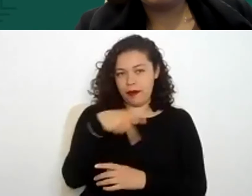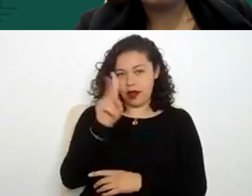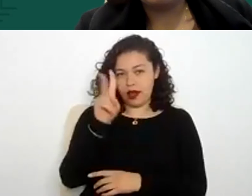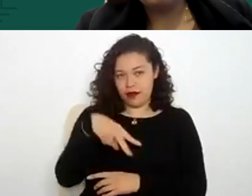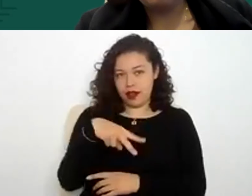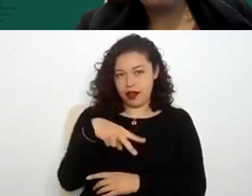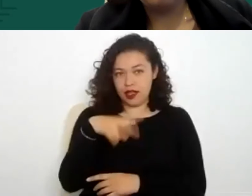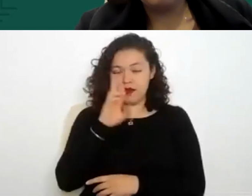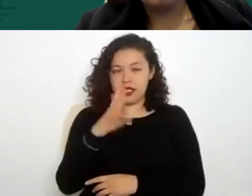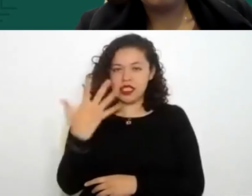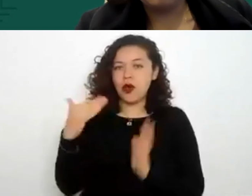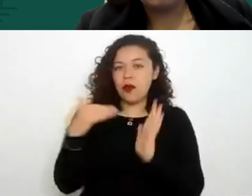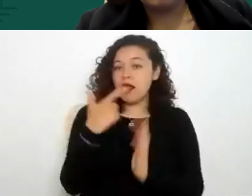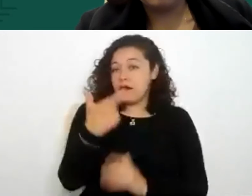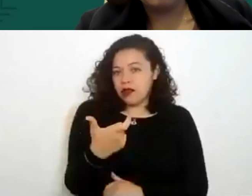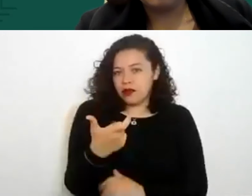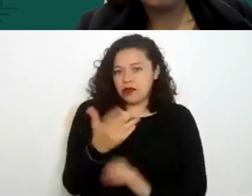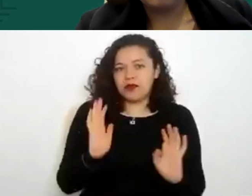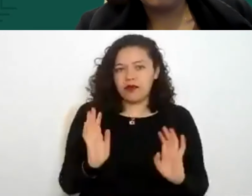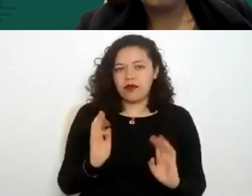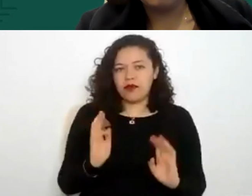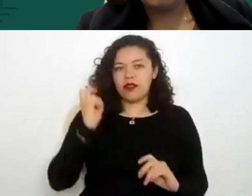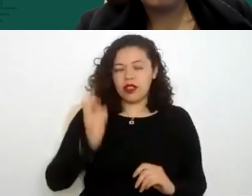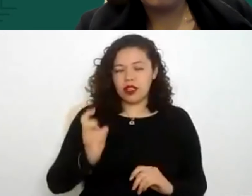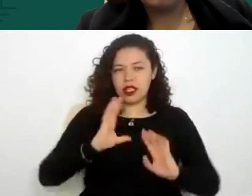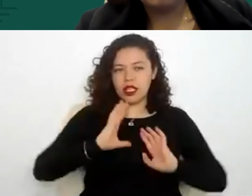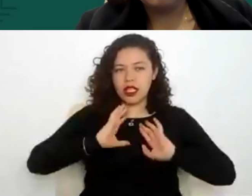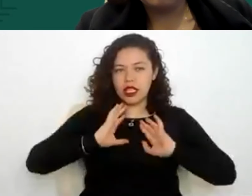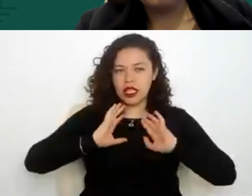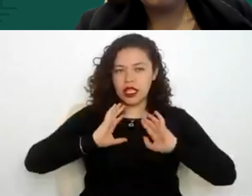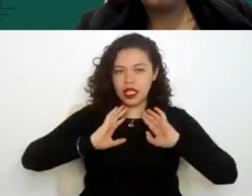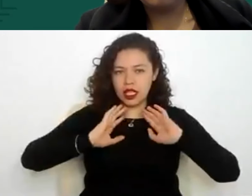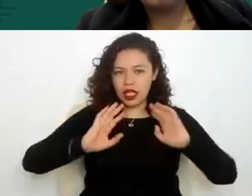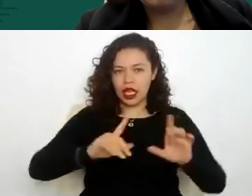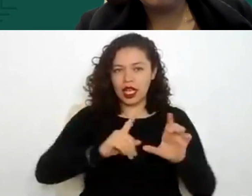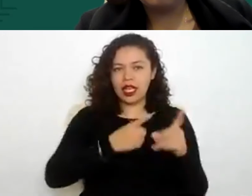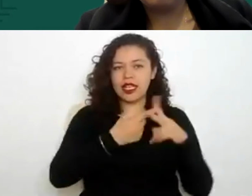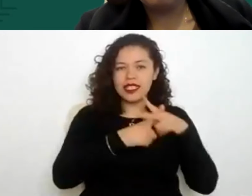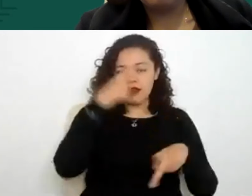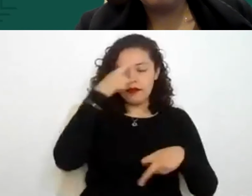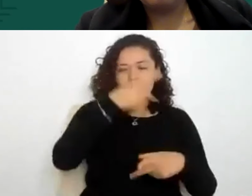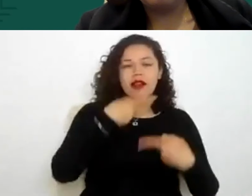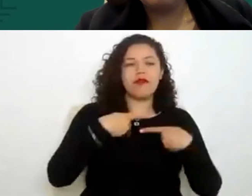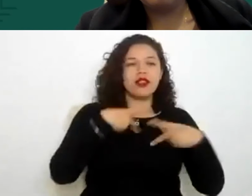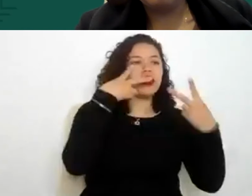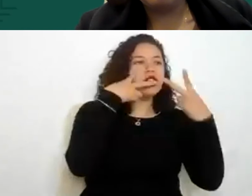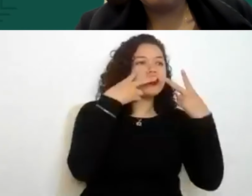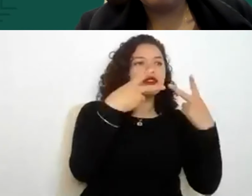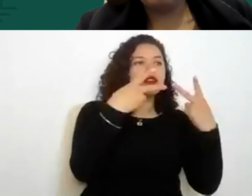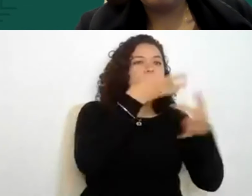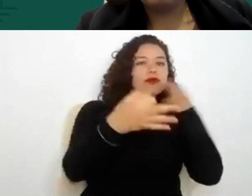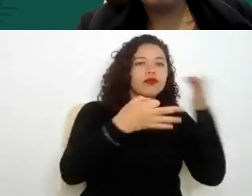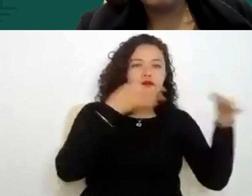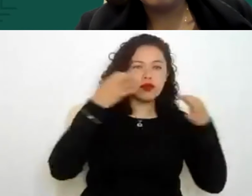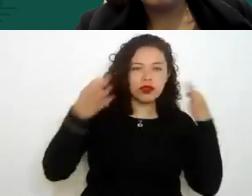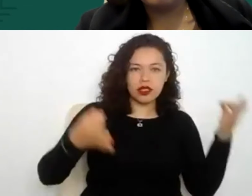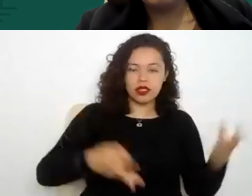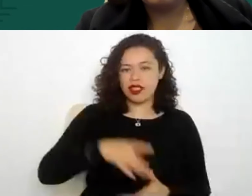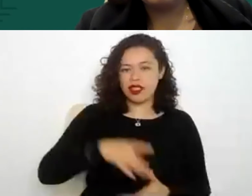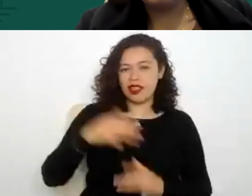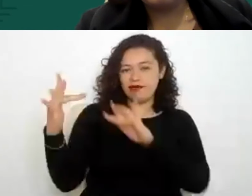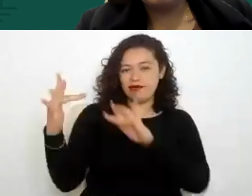pesos, que eso ya te quita del algoritmo, porque tristemente si no metes en las redes, no te